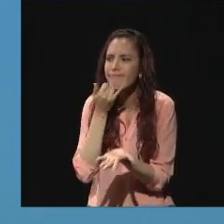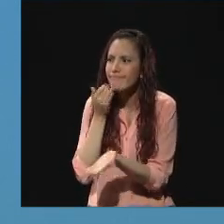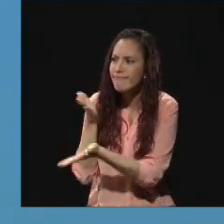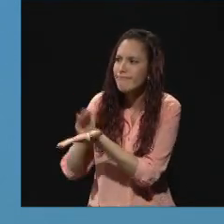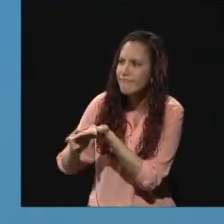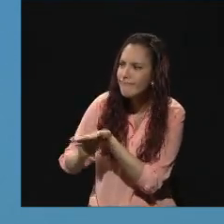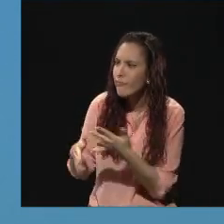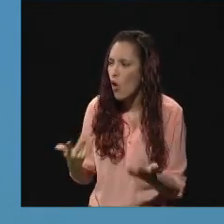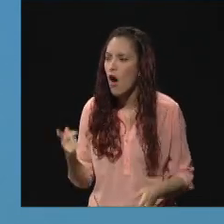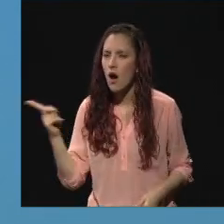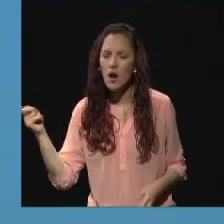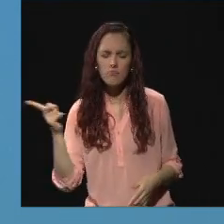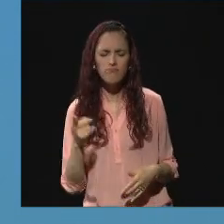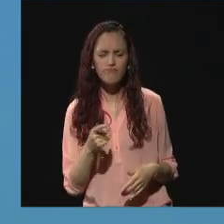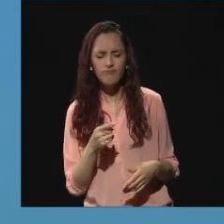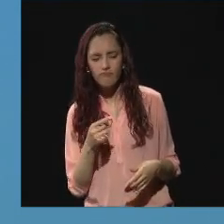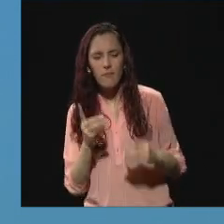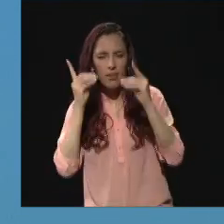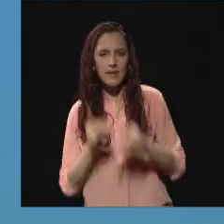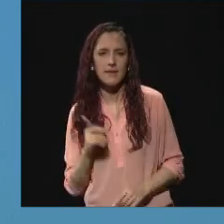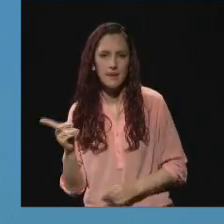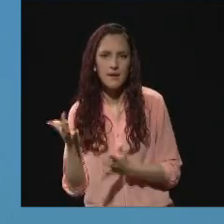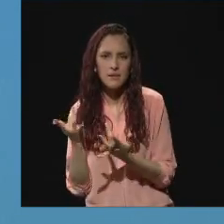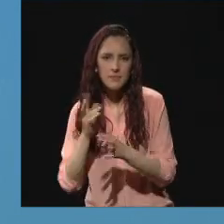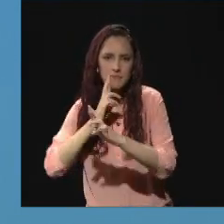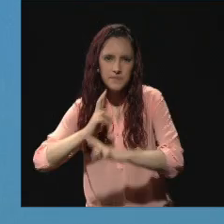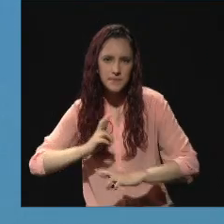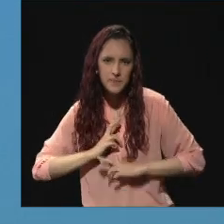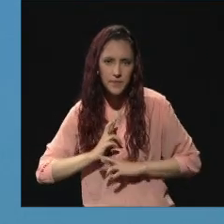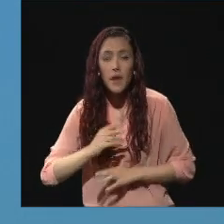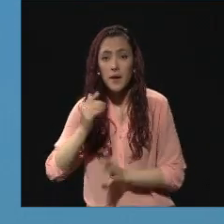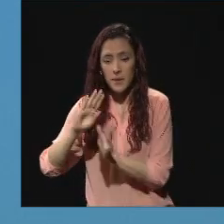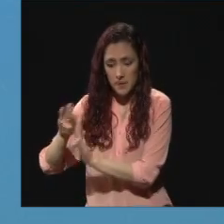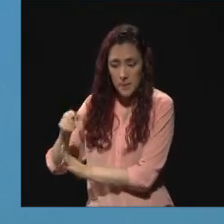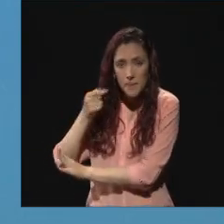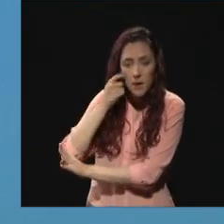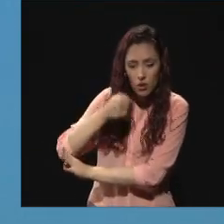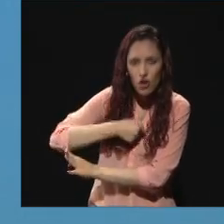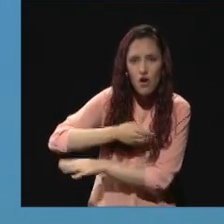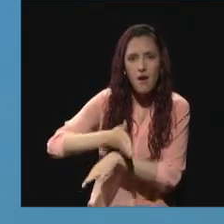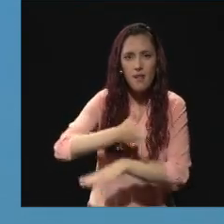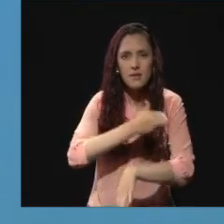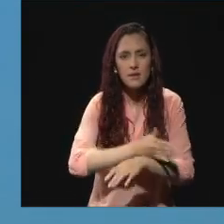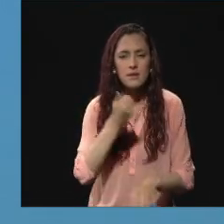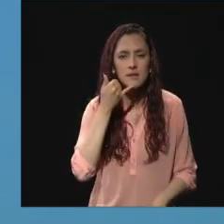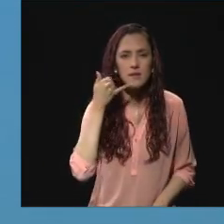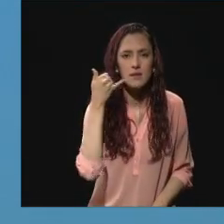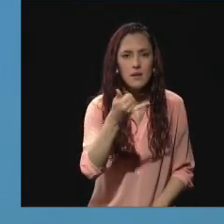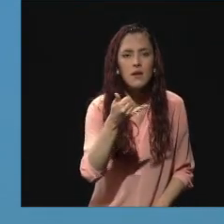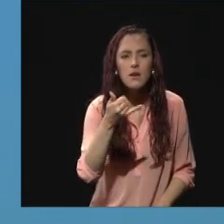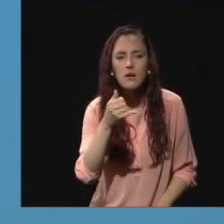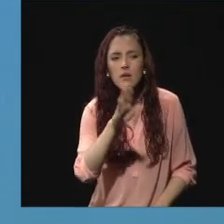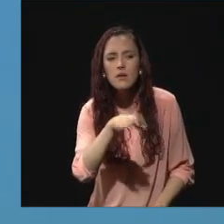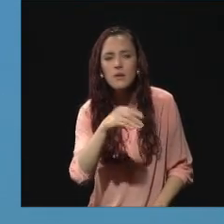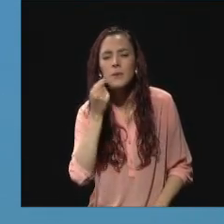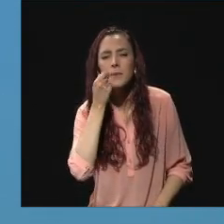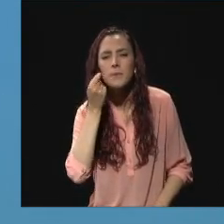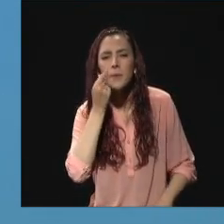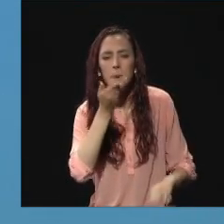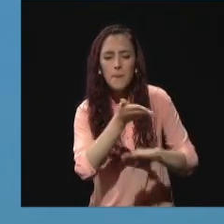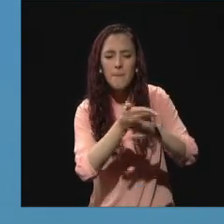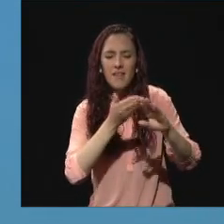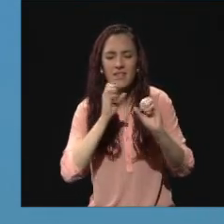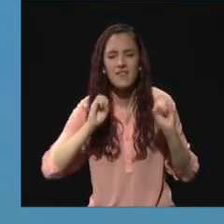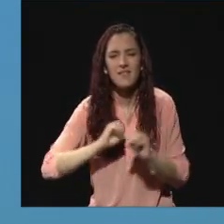ese recurso entonces es importante que los usuarios cuando llaman que tienen que dejar muy claro qué tipo de petición están haciendo